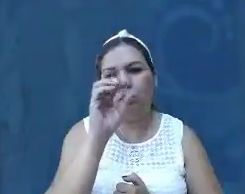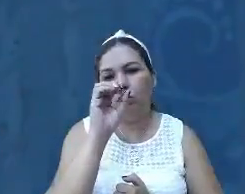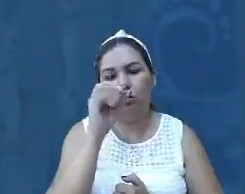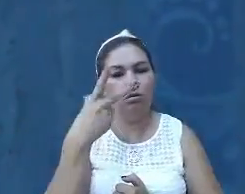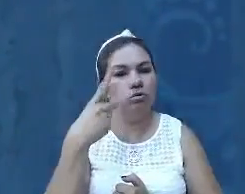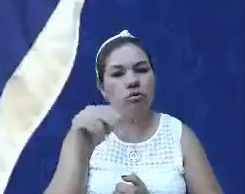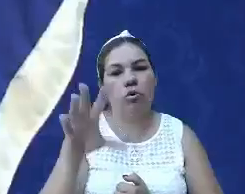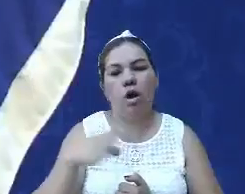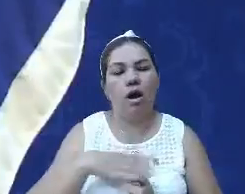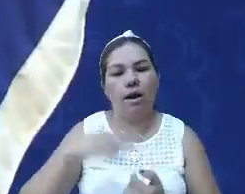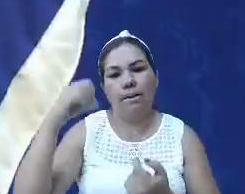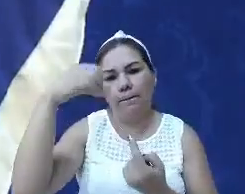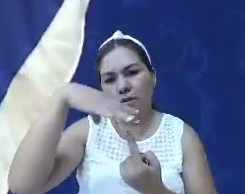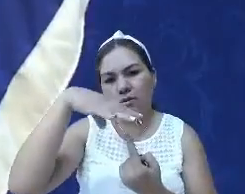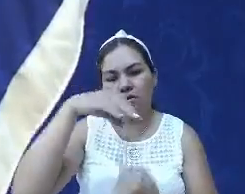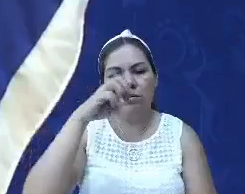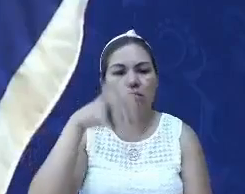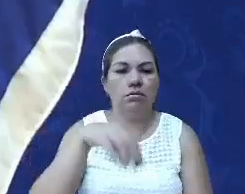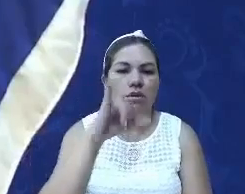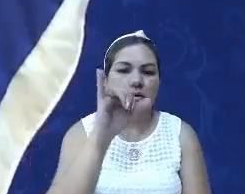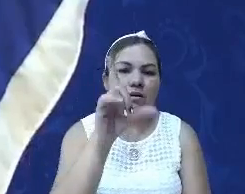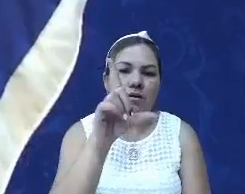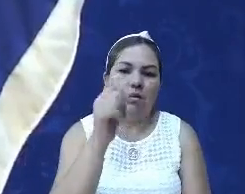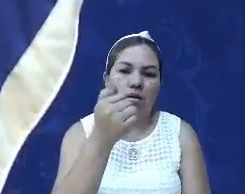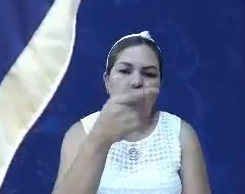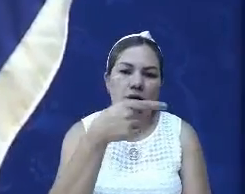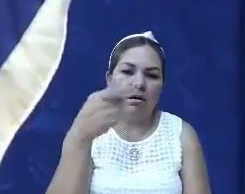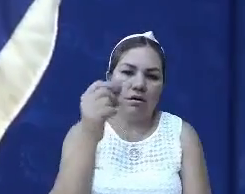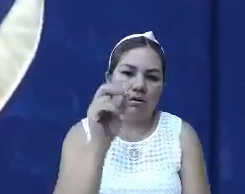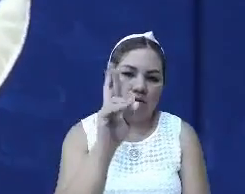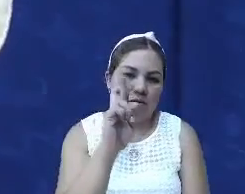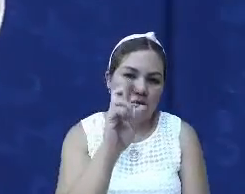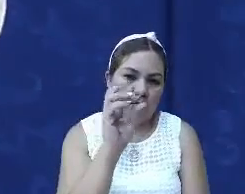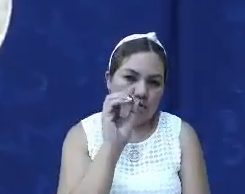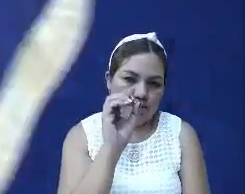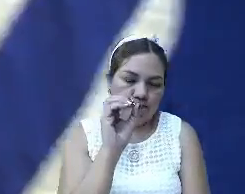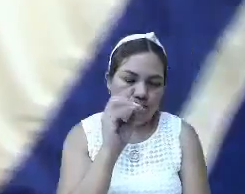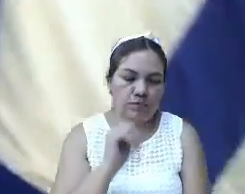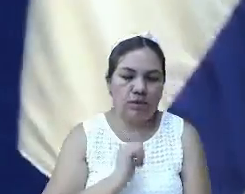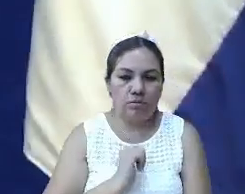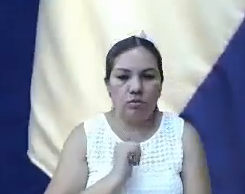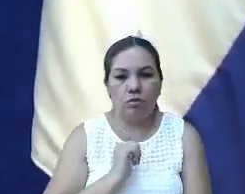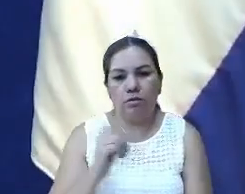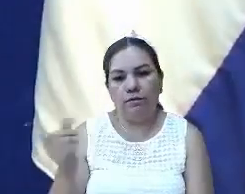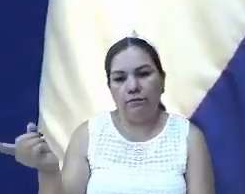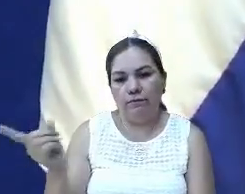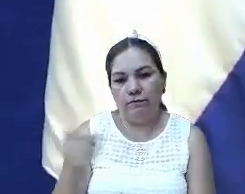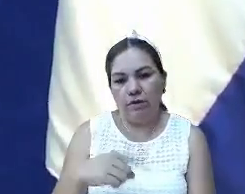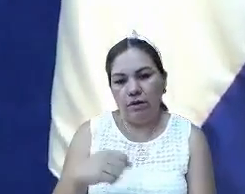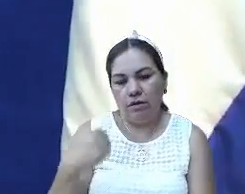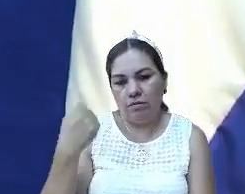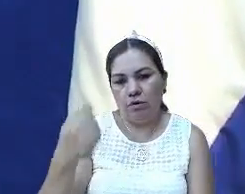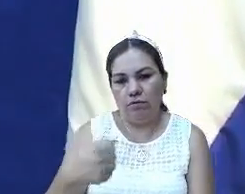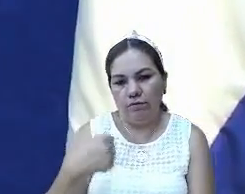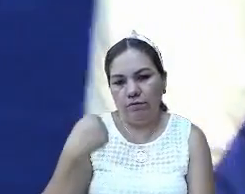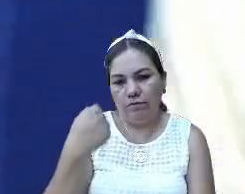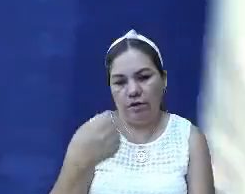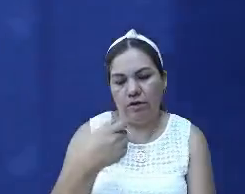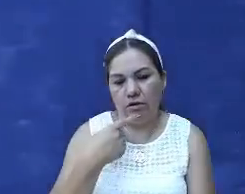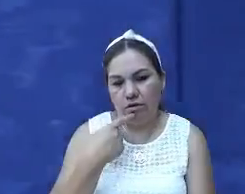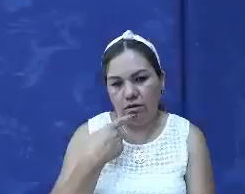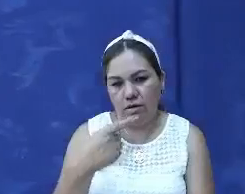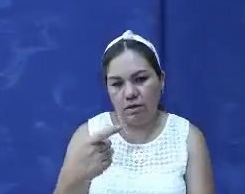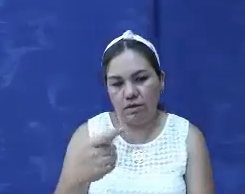¿Cuántos dicen amén? Y cuando la mujer de Jeroboam entra en la casa del profeta, el profeta era no vidente, el profeta